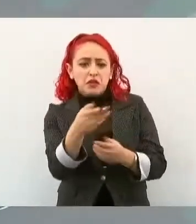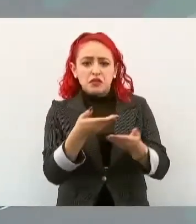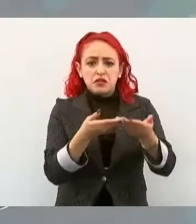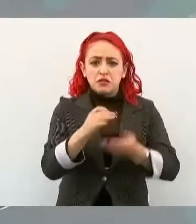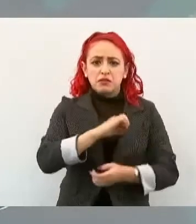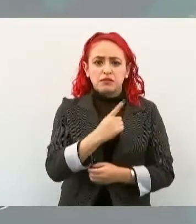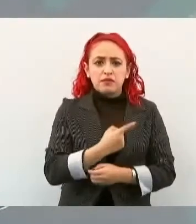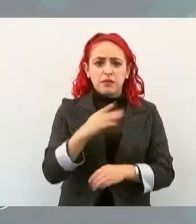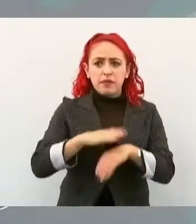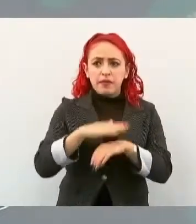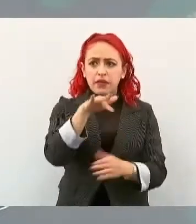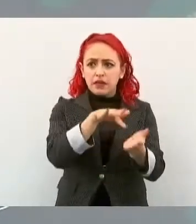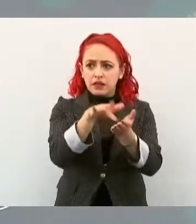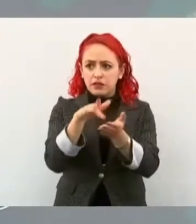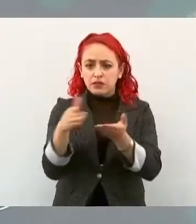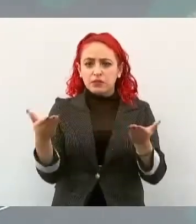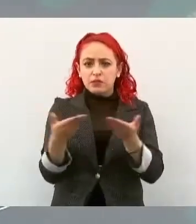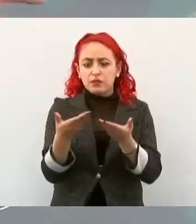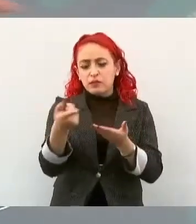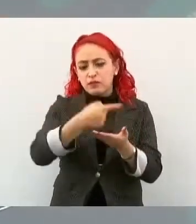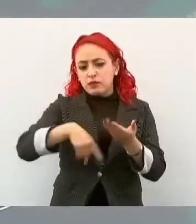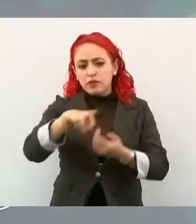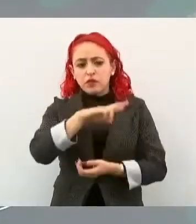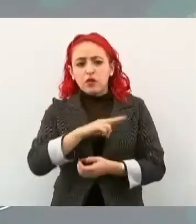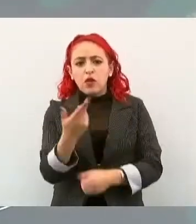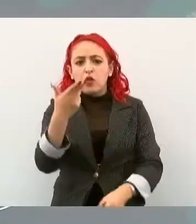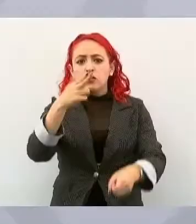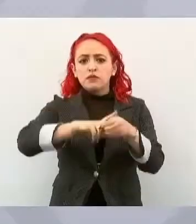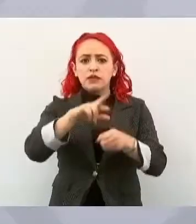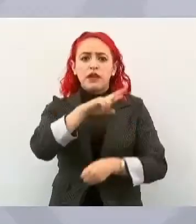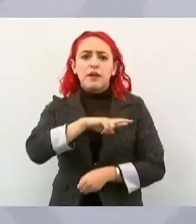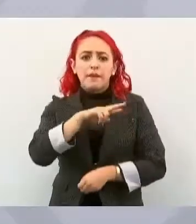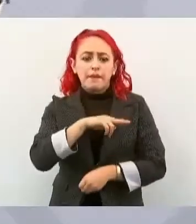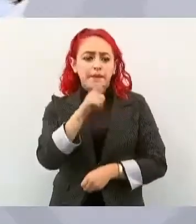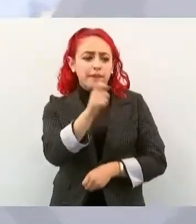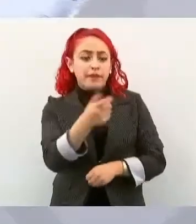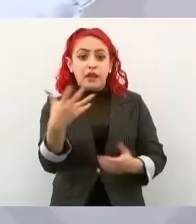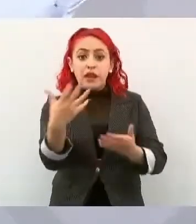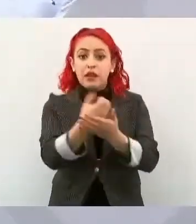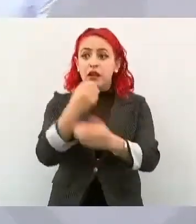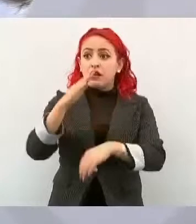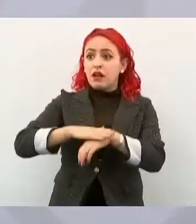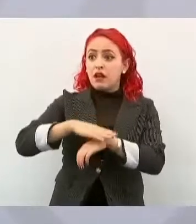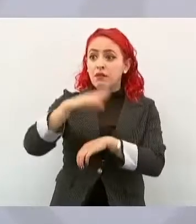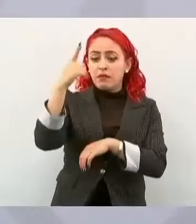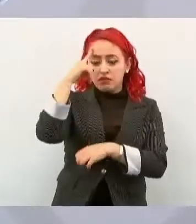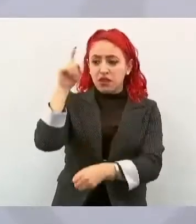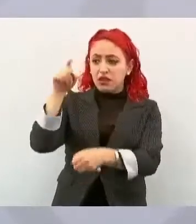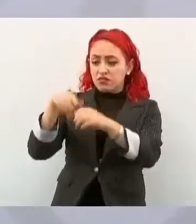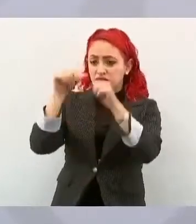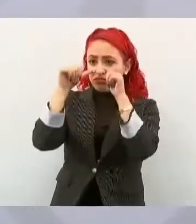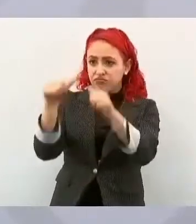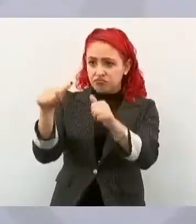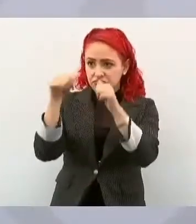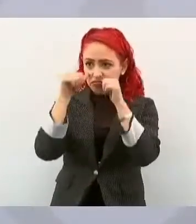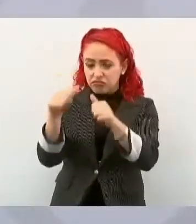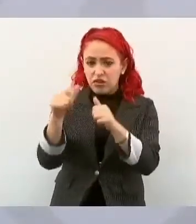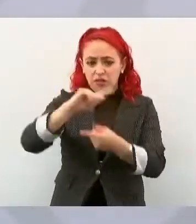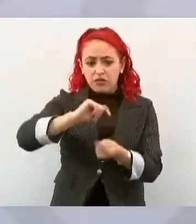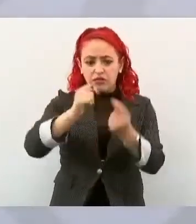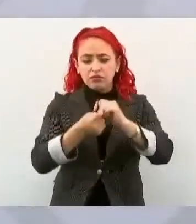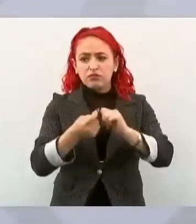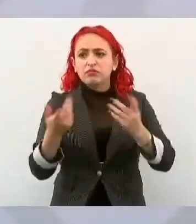los apoyos que da la iniciativa privada, los hospitales privados, iban ganando espacio para hasta el final